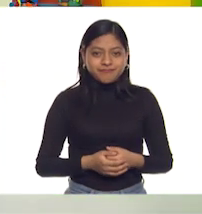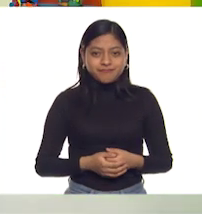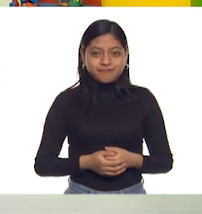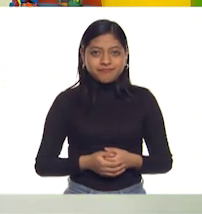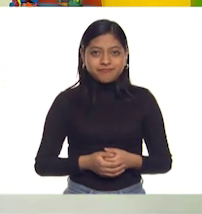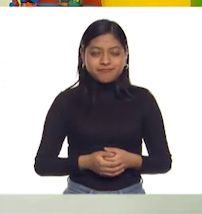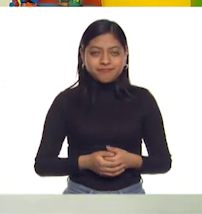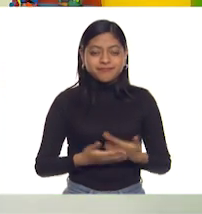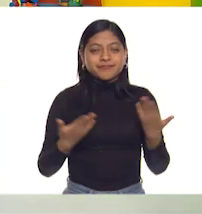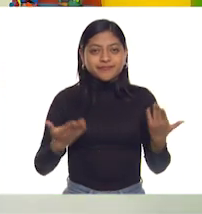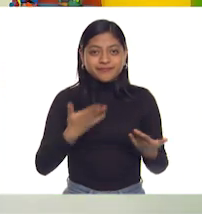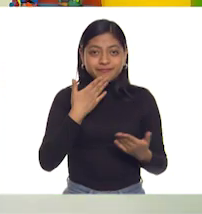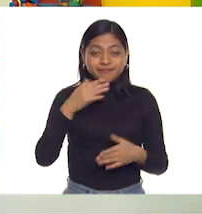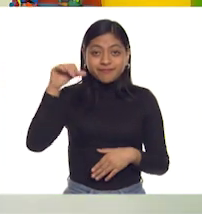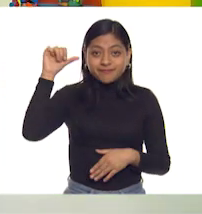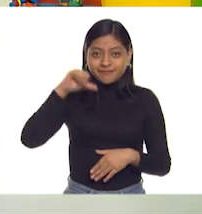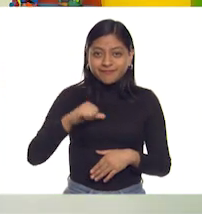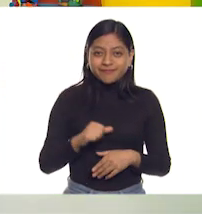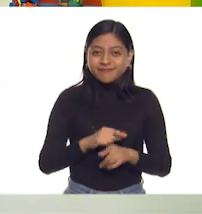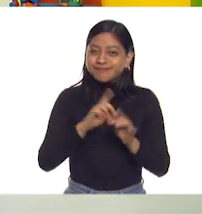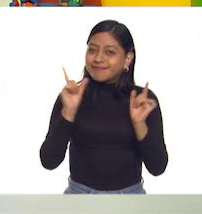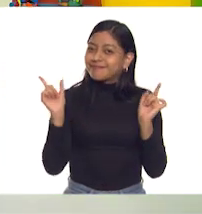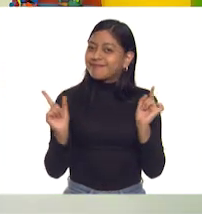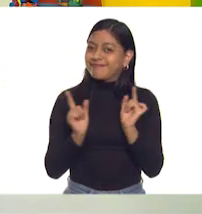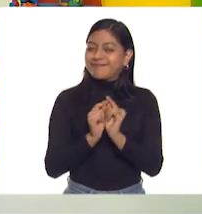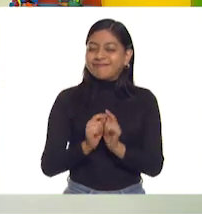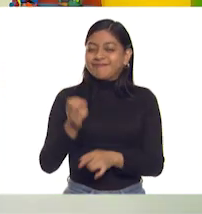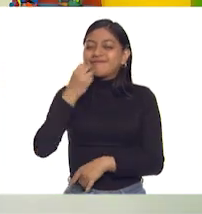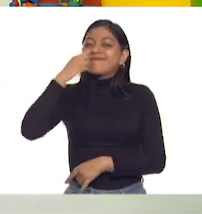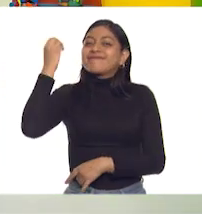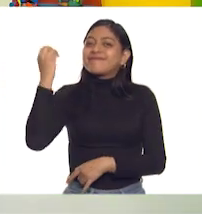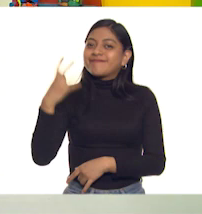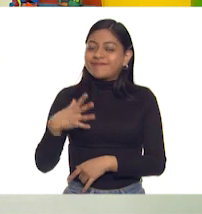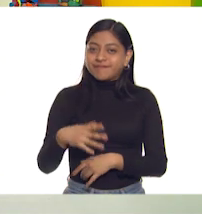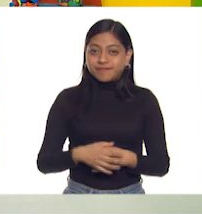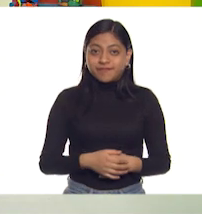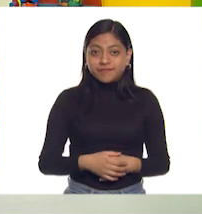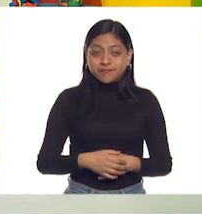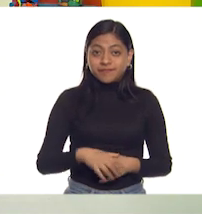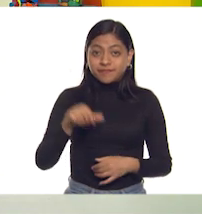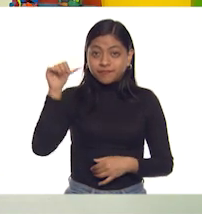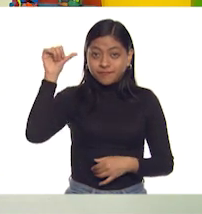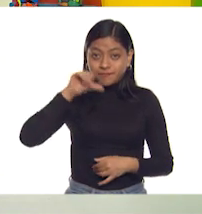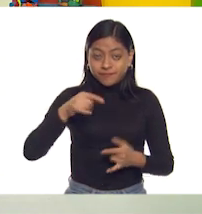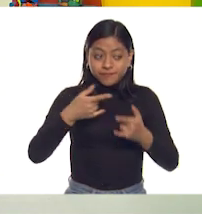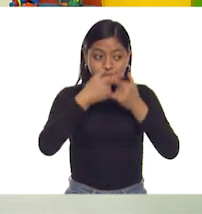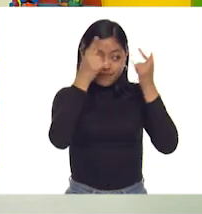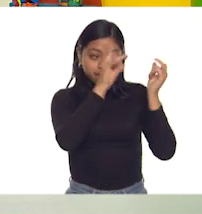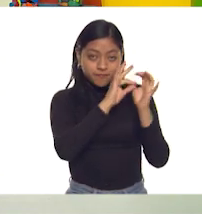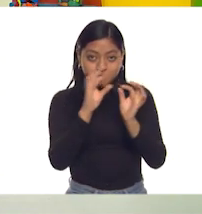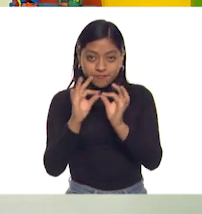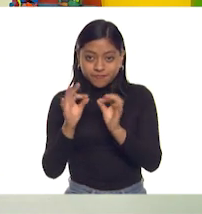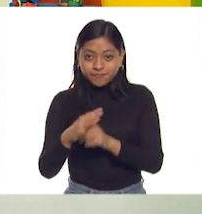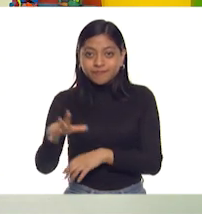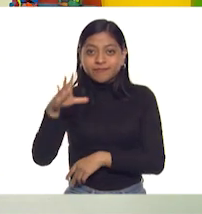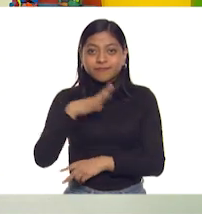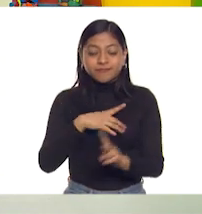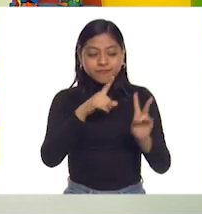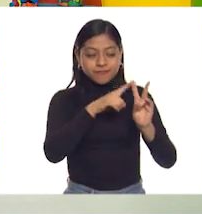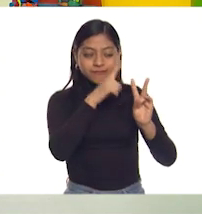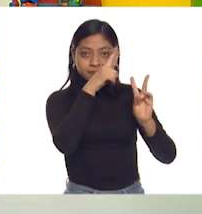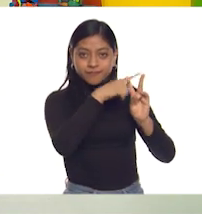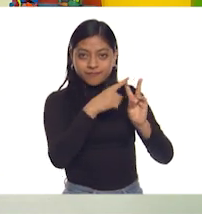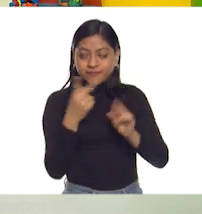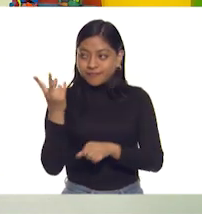Y para cerrar con broche de oro, con estas diferentes formas de narrar, tenemos a dos